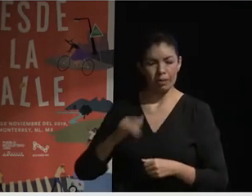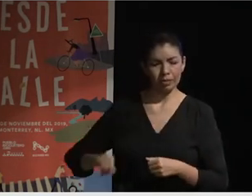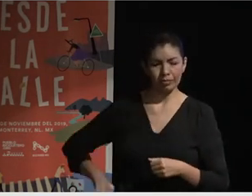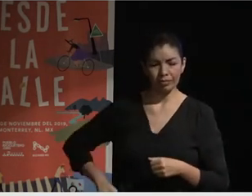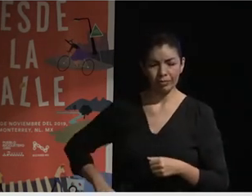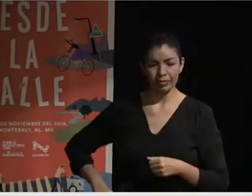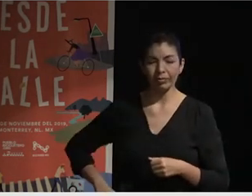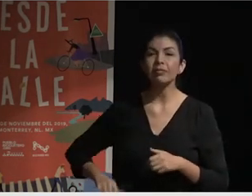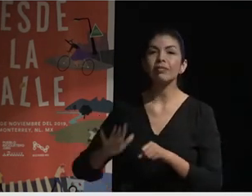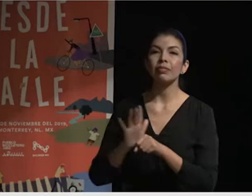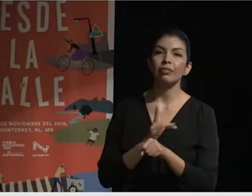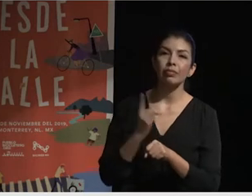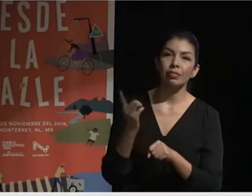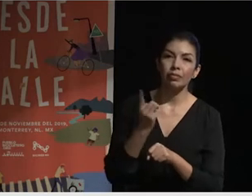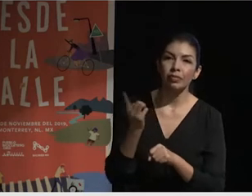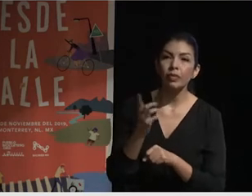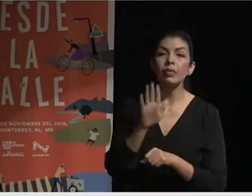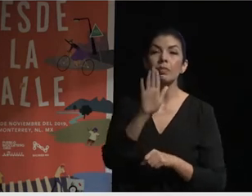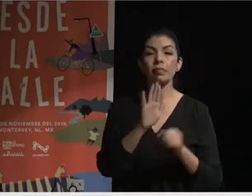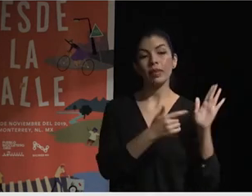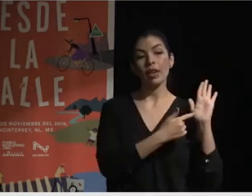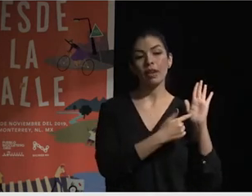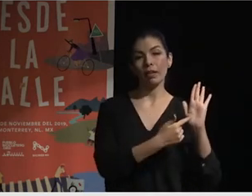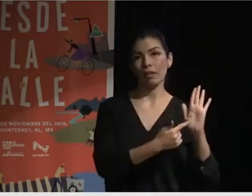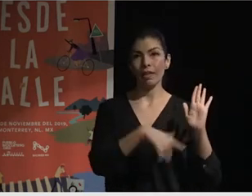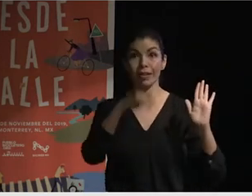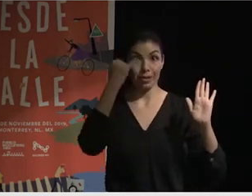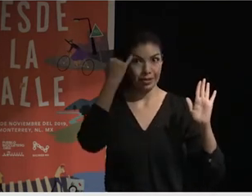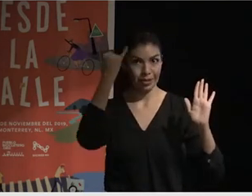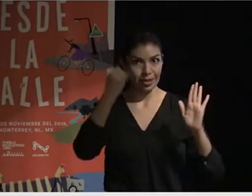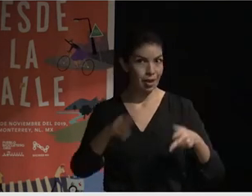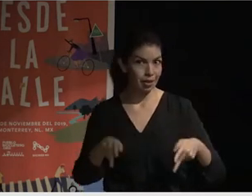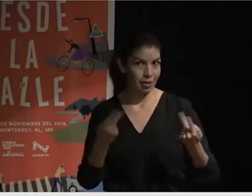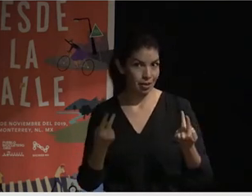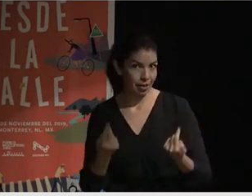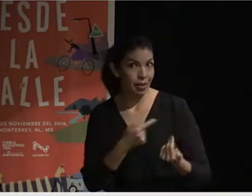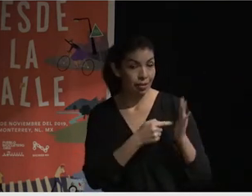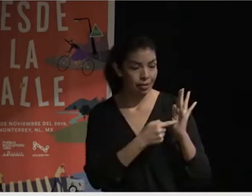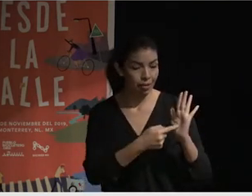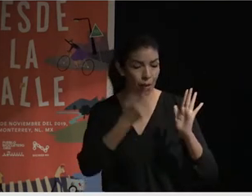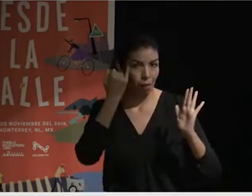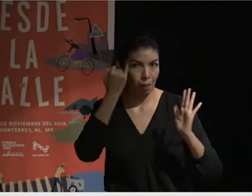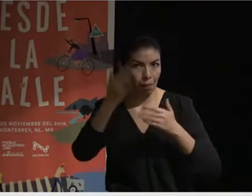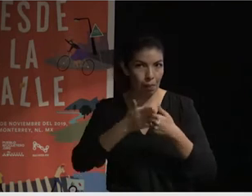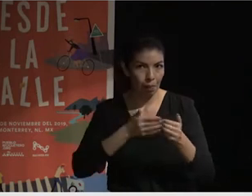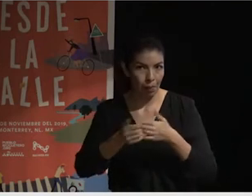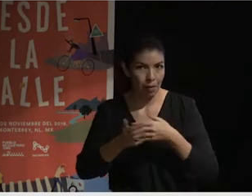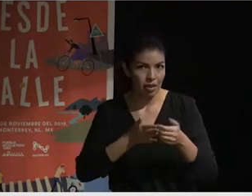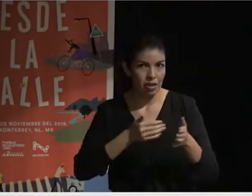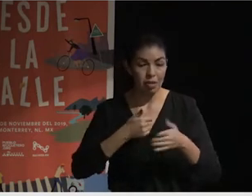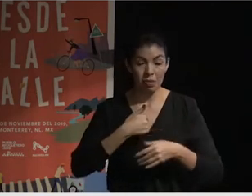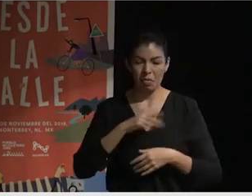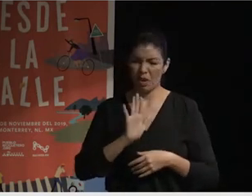una idea de una integración moderna, eso nos están vendiendo, pero cada vez más lo siento como una fragmentación